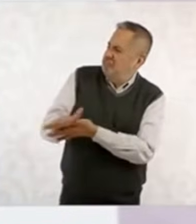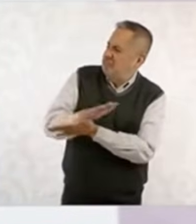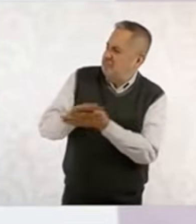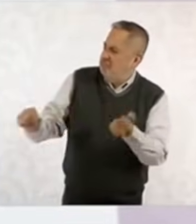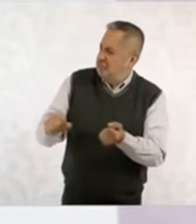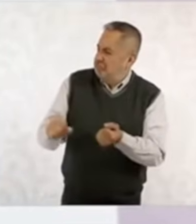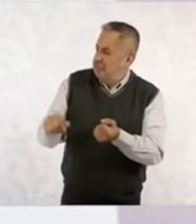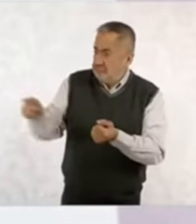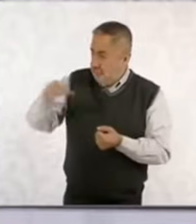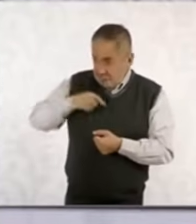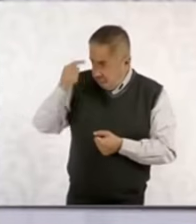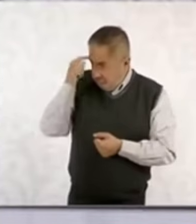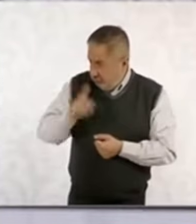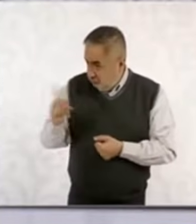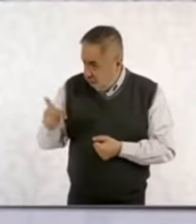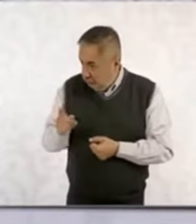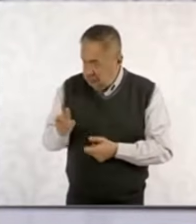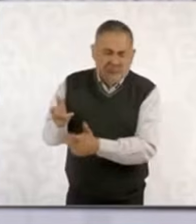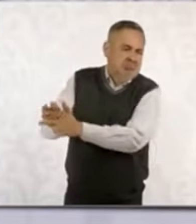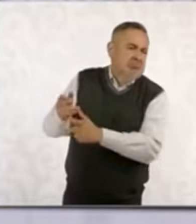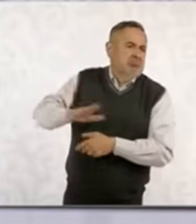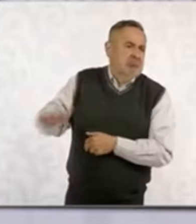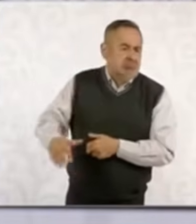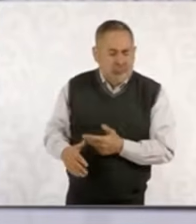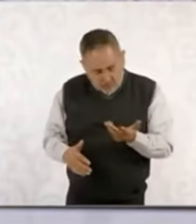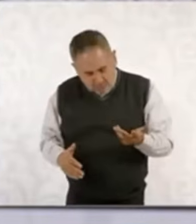quien actúa en contra o piensa distinto.